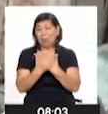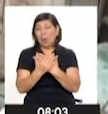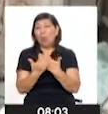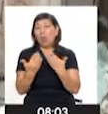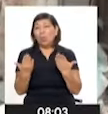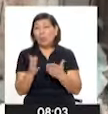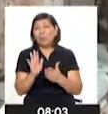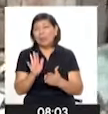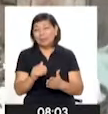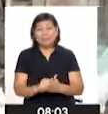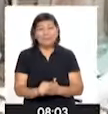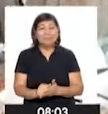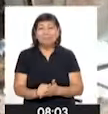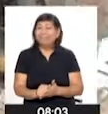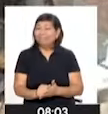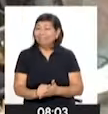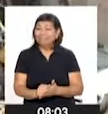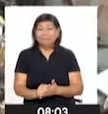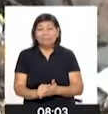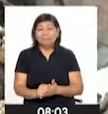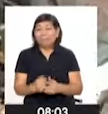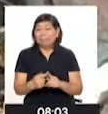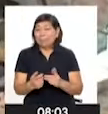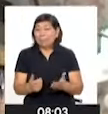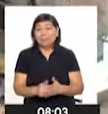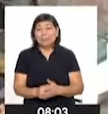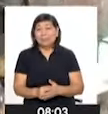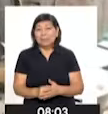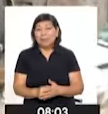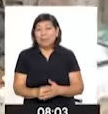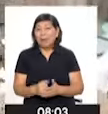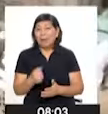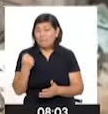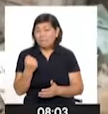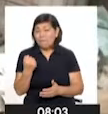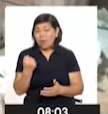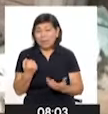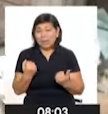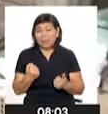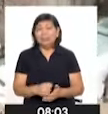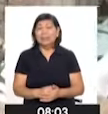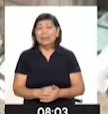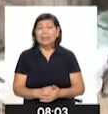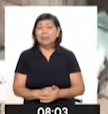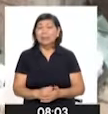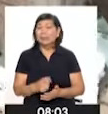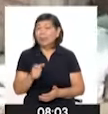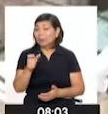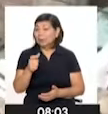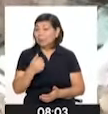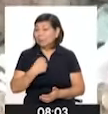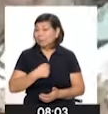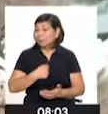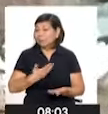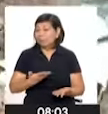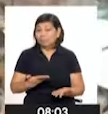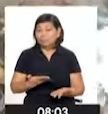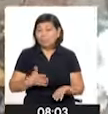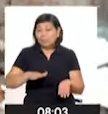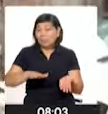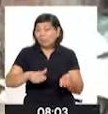se encontraba él pues tras este accidente ha sido tan impactante que este hombre lamentablemente